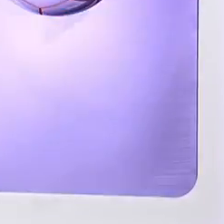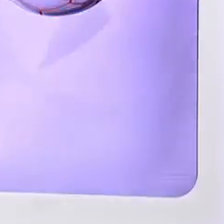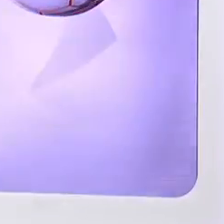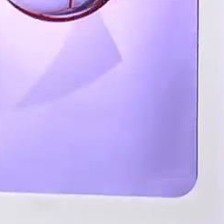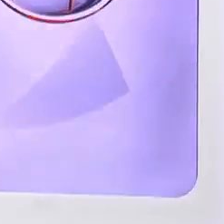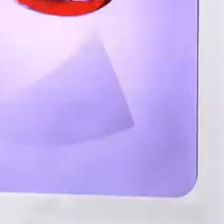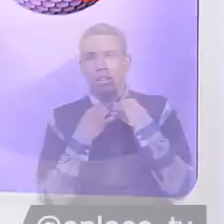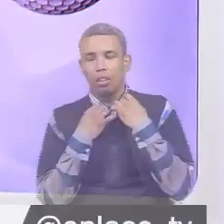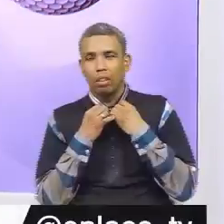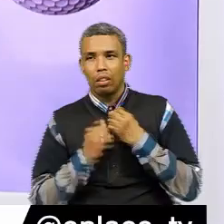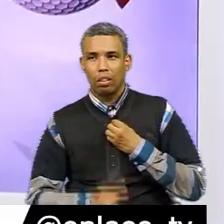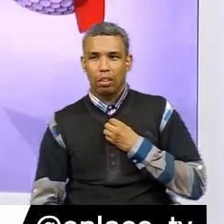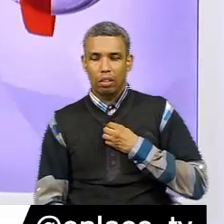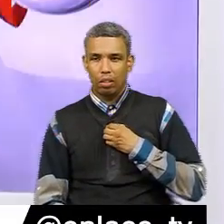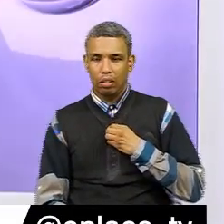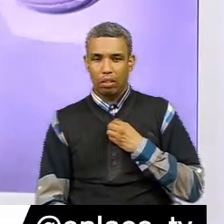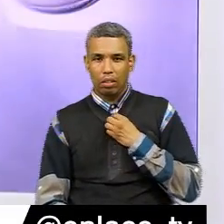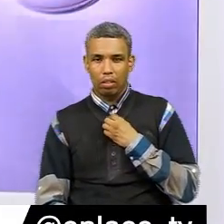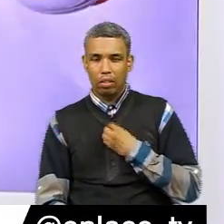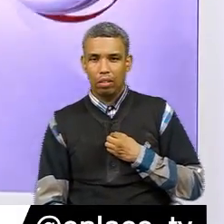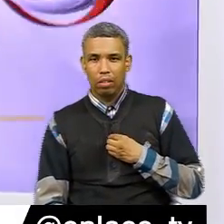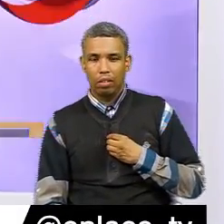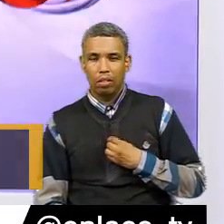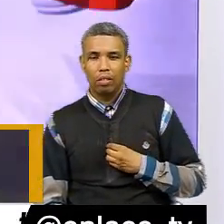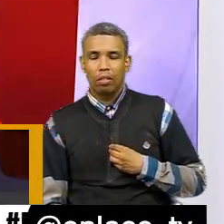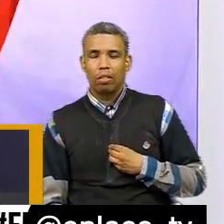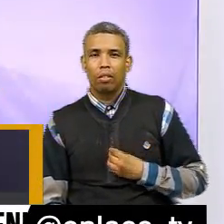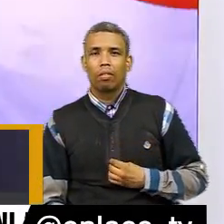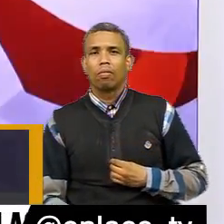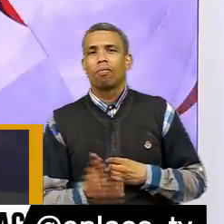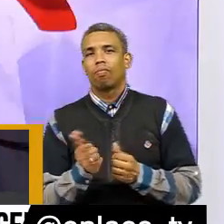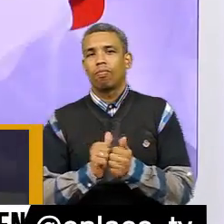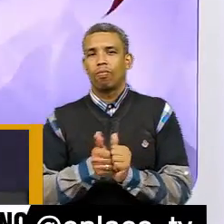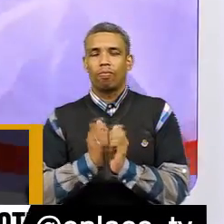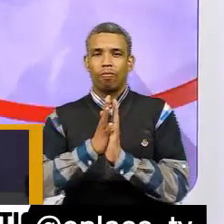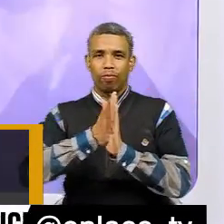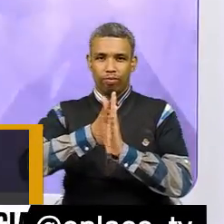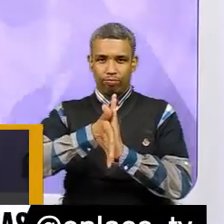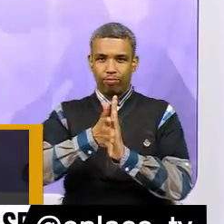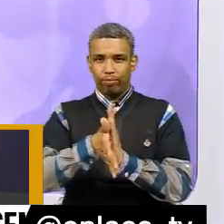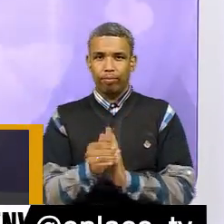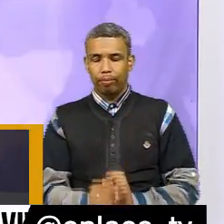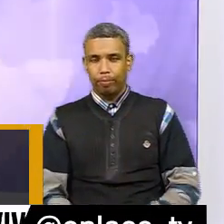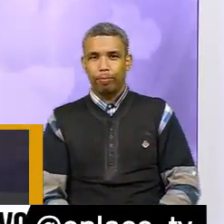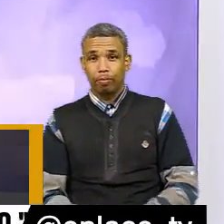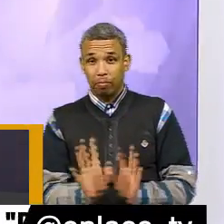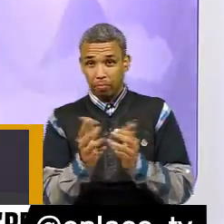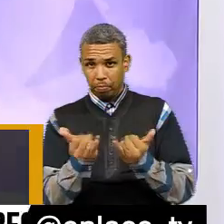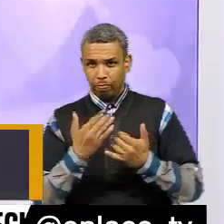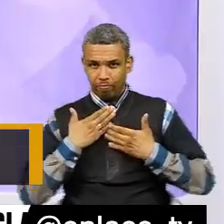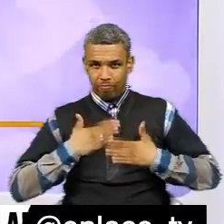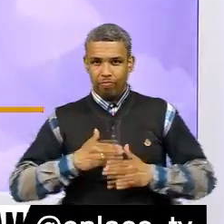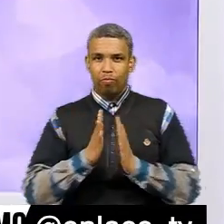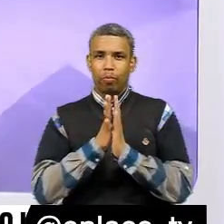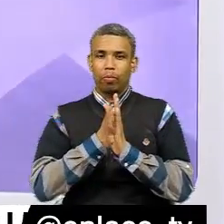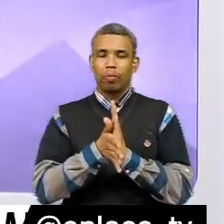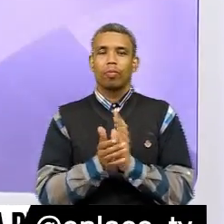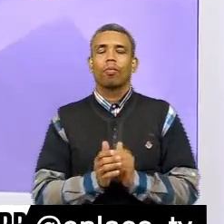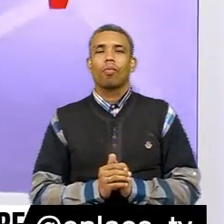Del día, 33 minutos, llega la información deportiva a Enlace Noticias. Pónganse cómodos, esta es la información. Hablemos de